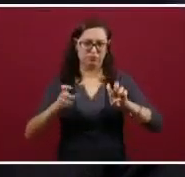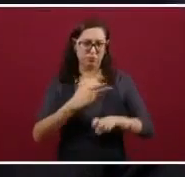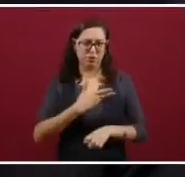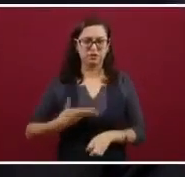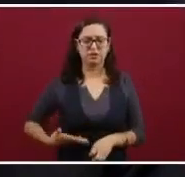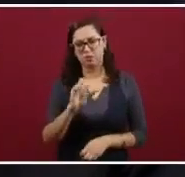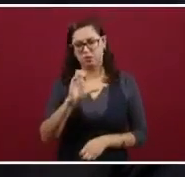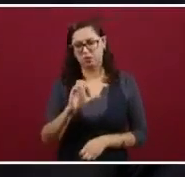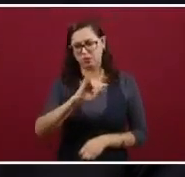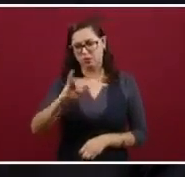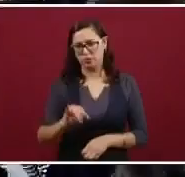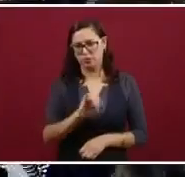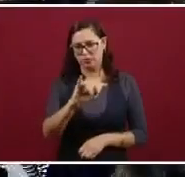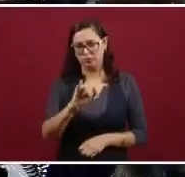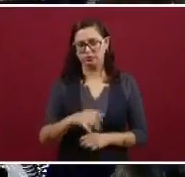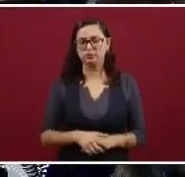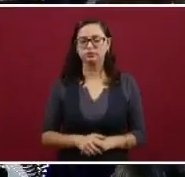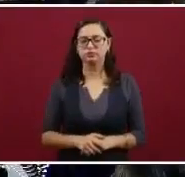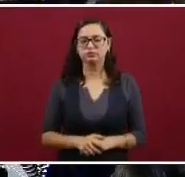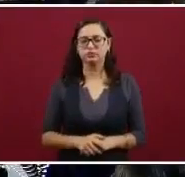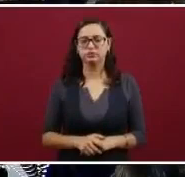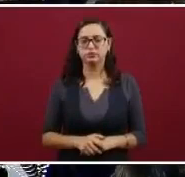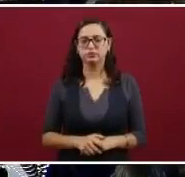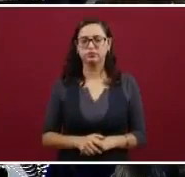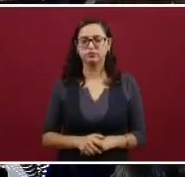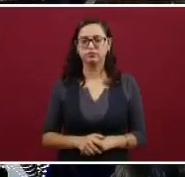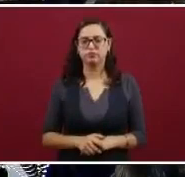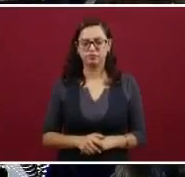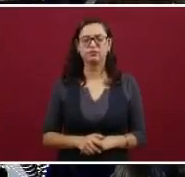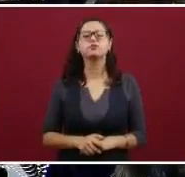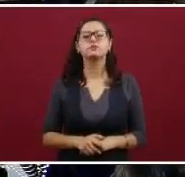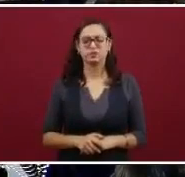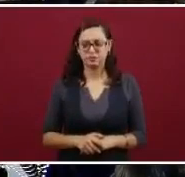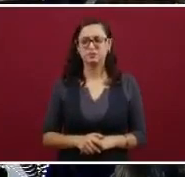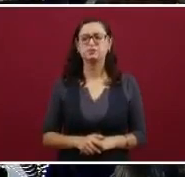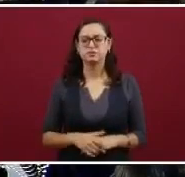Suprema Corte de Justicia. ¿Quién que pueda atacar también, así como la corrupción? Sí,